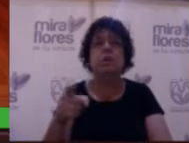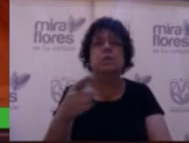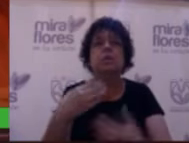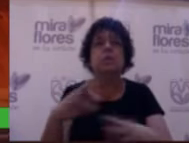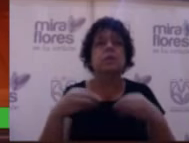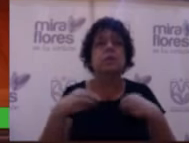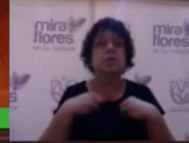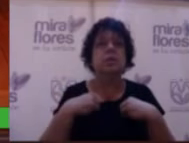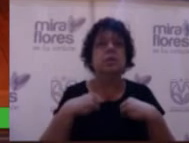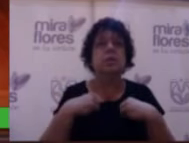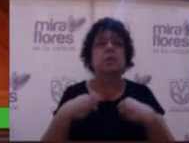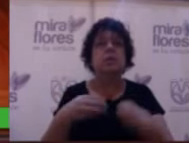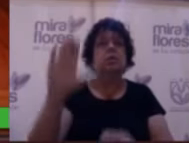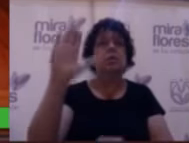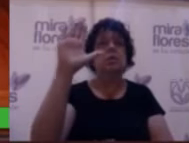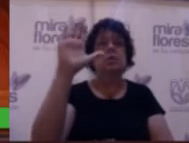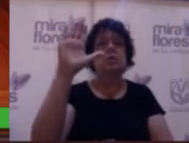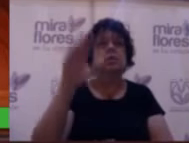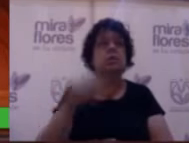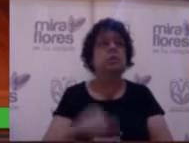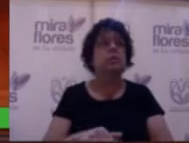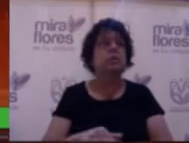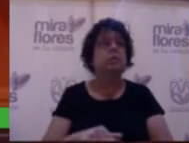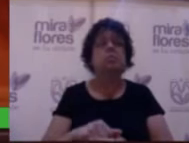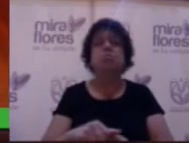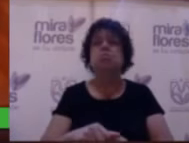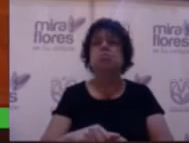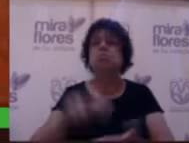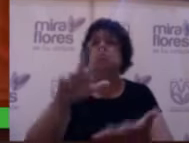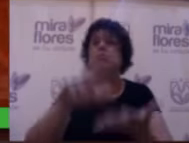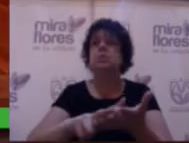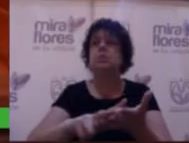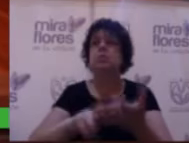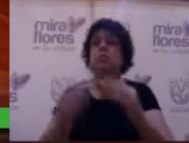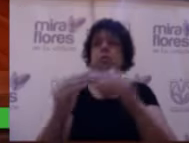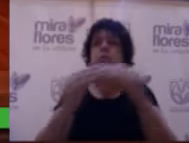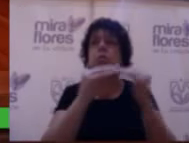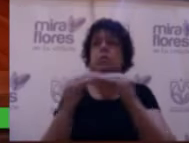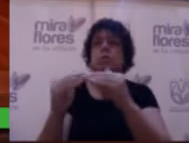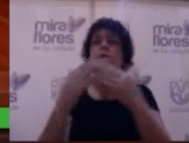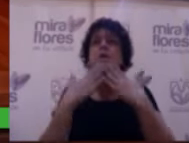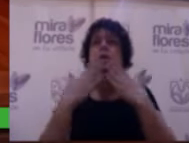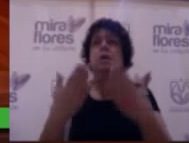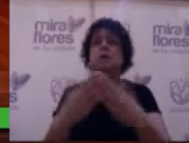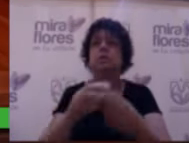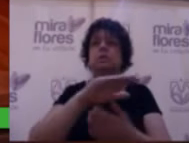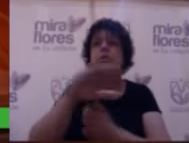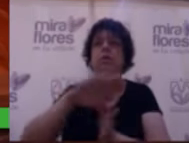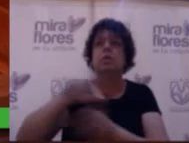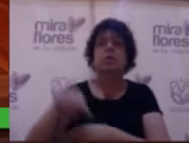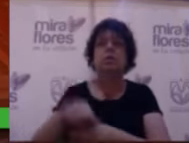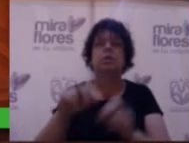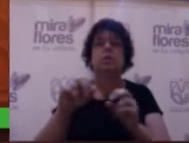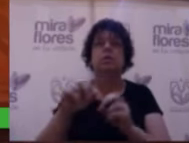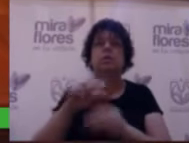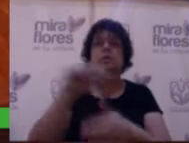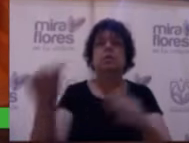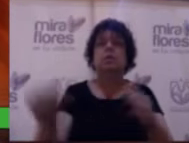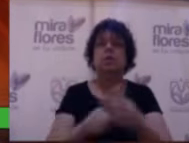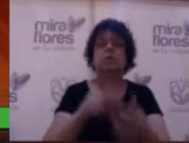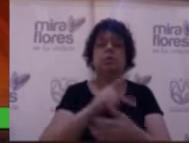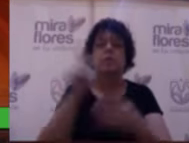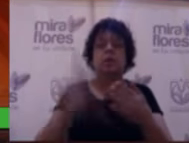sírvanse expresarlo en señal de conformidad. Se aprueba entonces por unanimidad de votos. Muchas gracias. Vamos al siguiente punto. Proyecto de acuerdo de